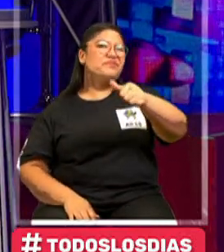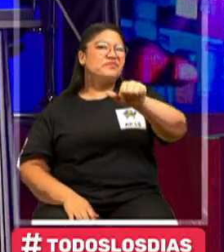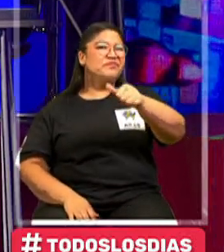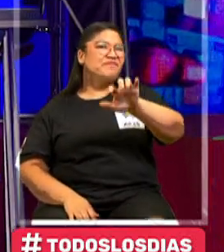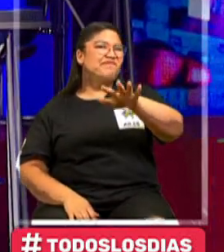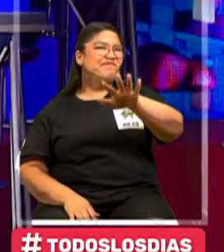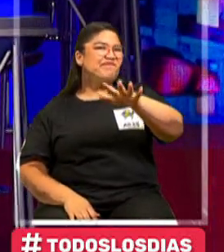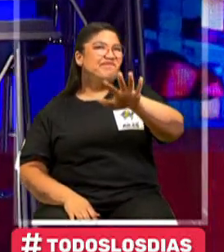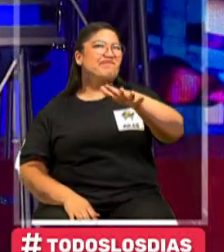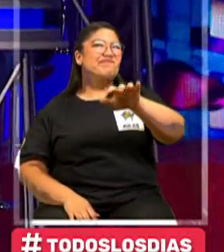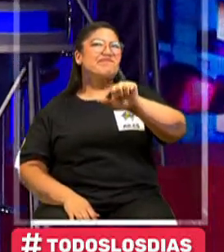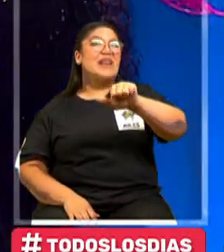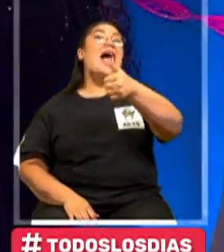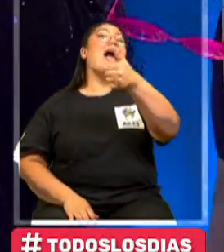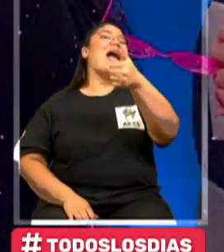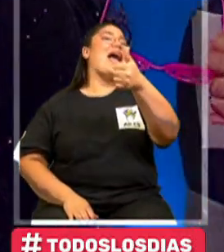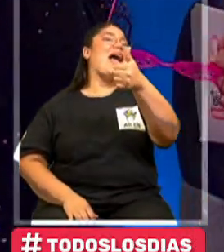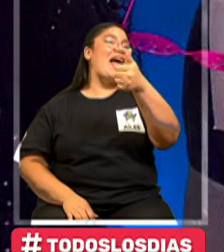¡Para arriba!